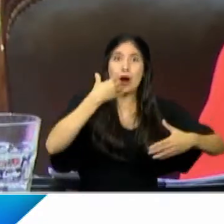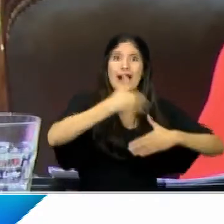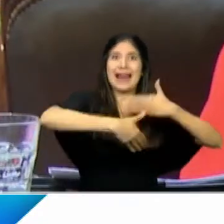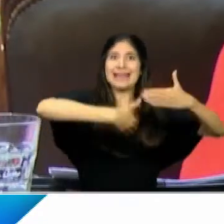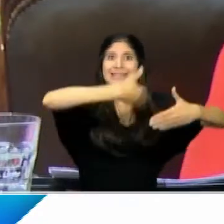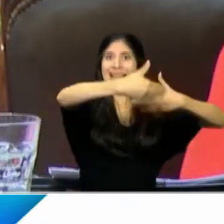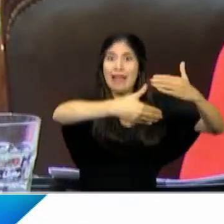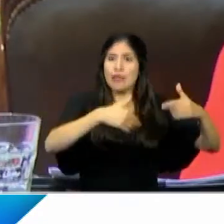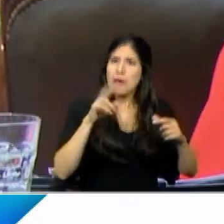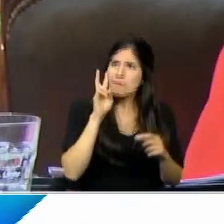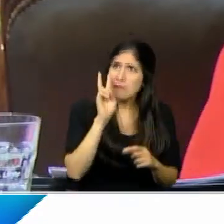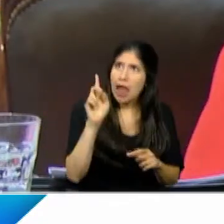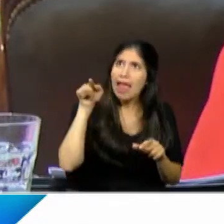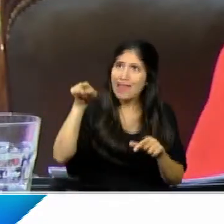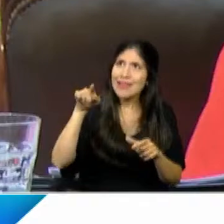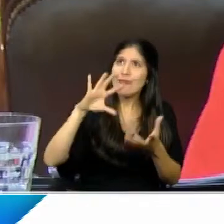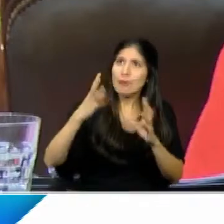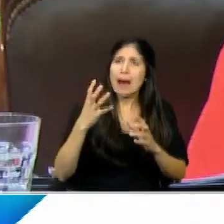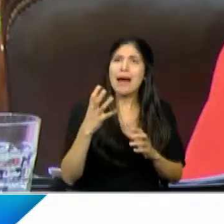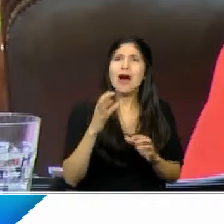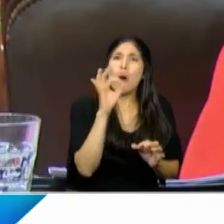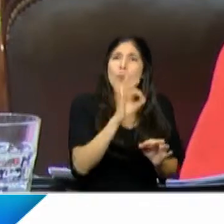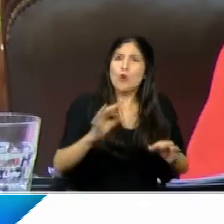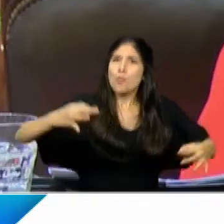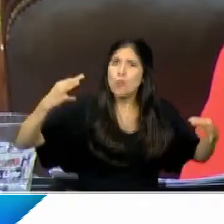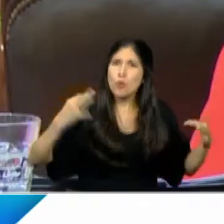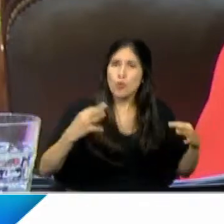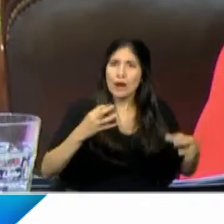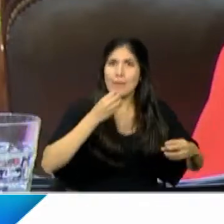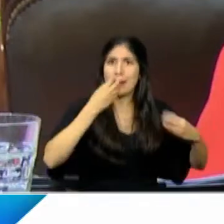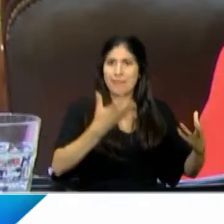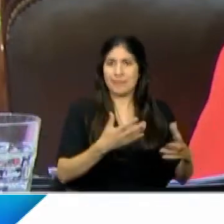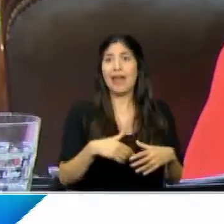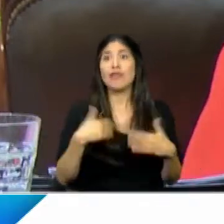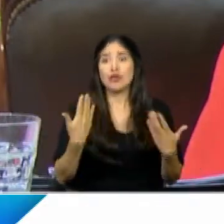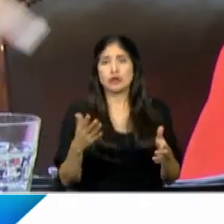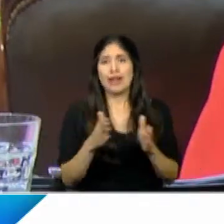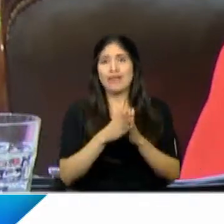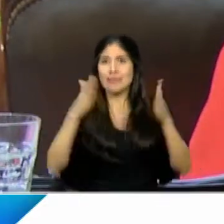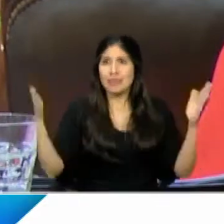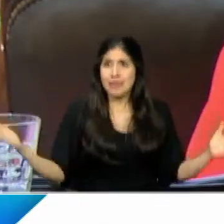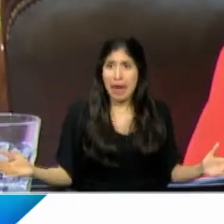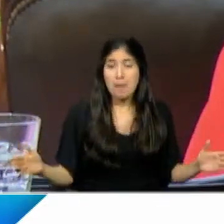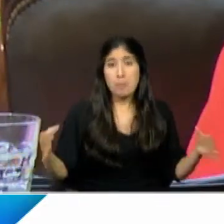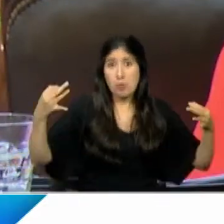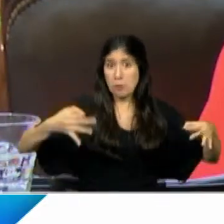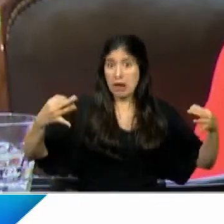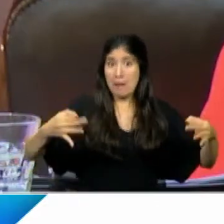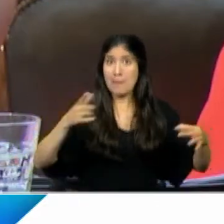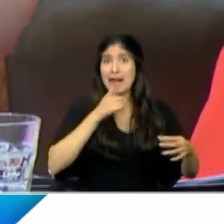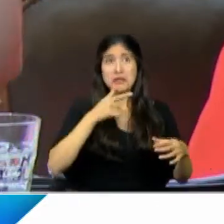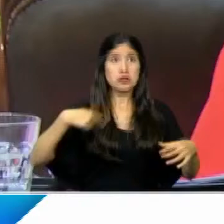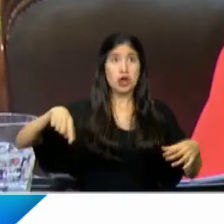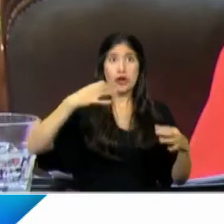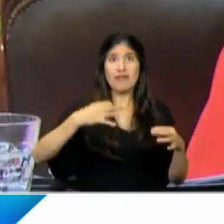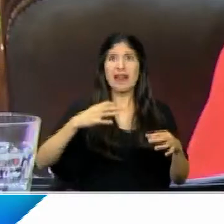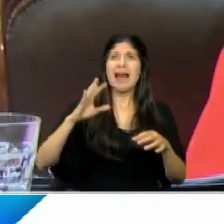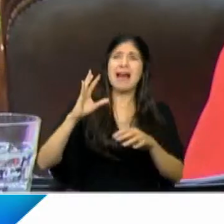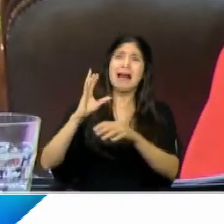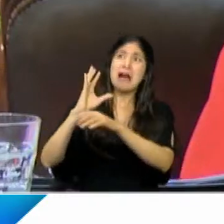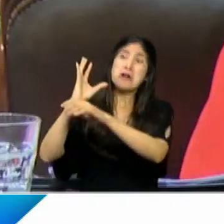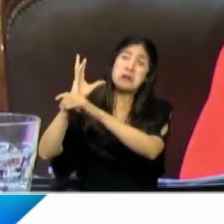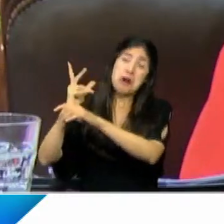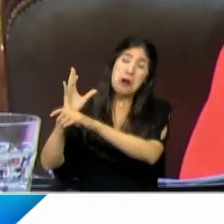la oportunidad. Muchas veces en época de vacas gordas miramos para otro lado y decimos roban pero